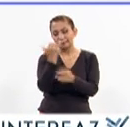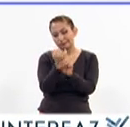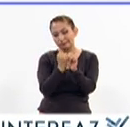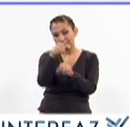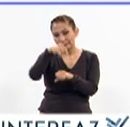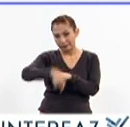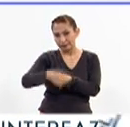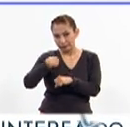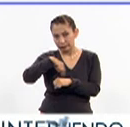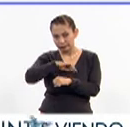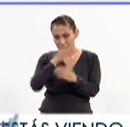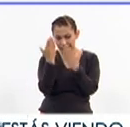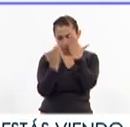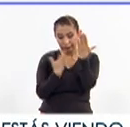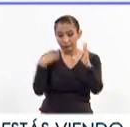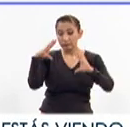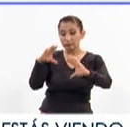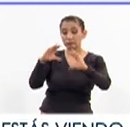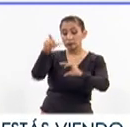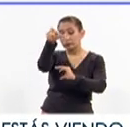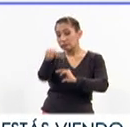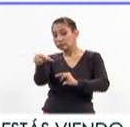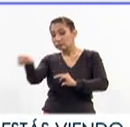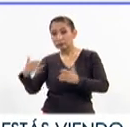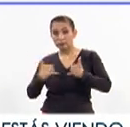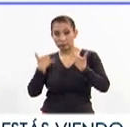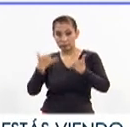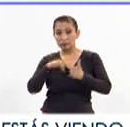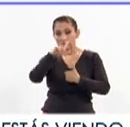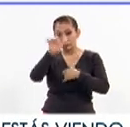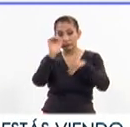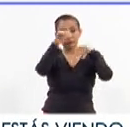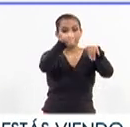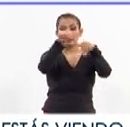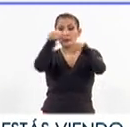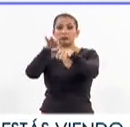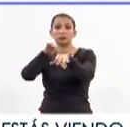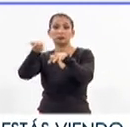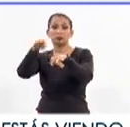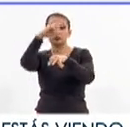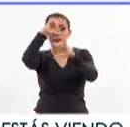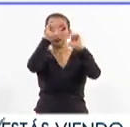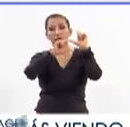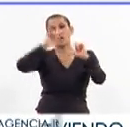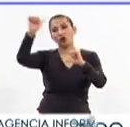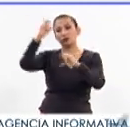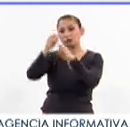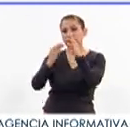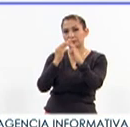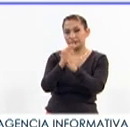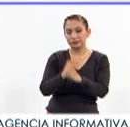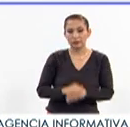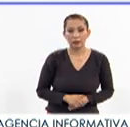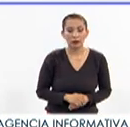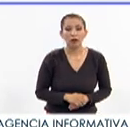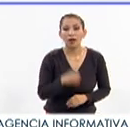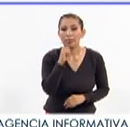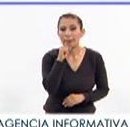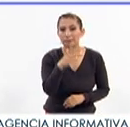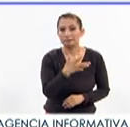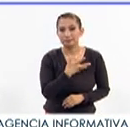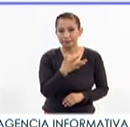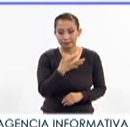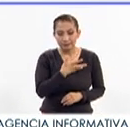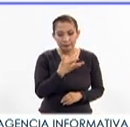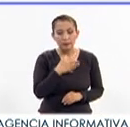instituto y donde formamos jóvenes que están siendo empleados en diferentes partes del país y otros en el mundo. Y también